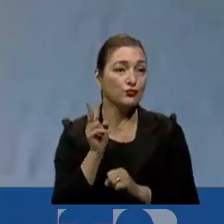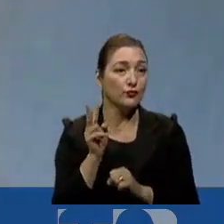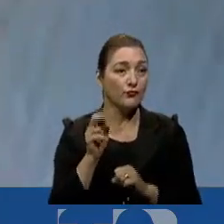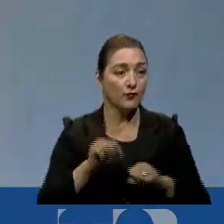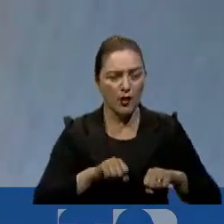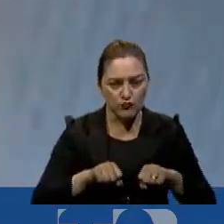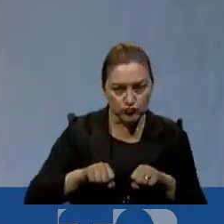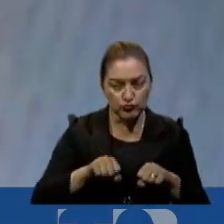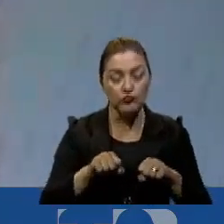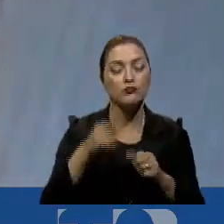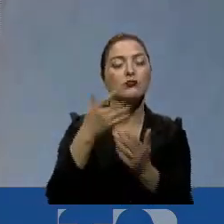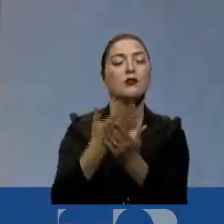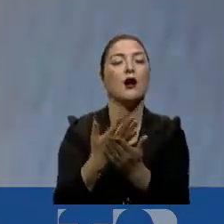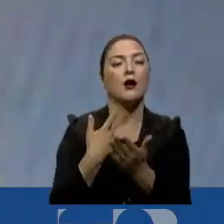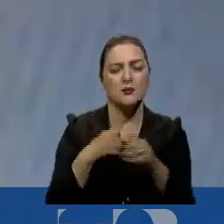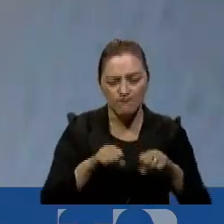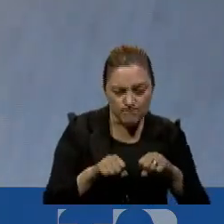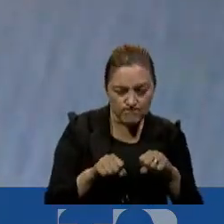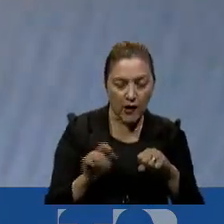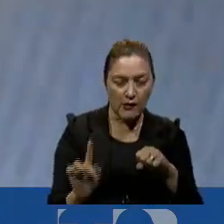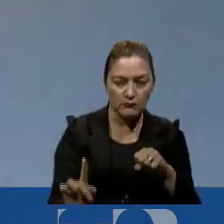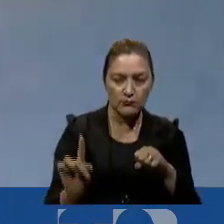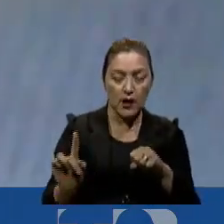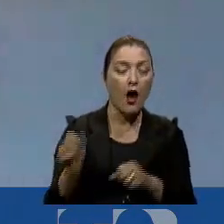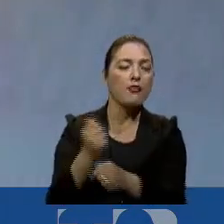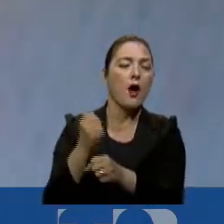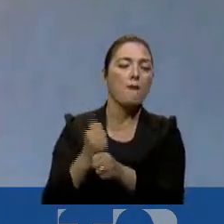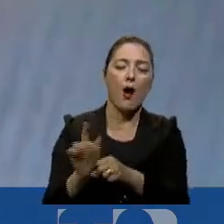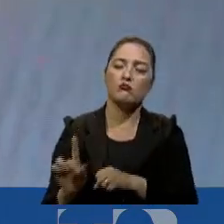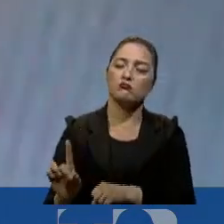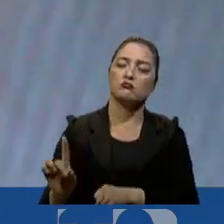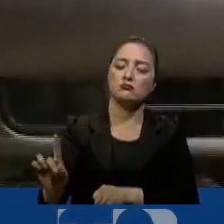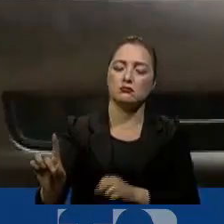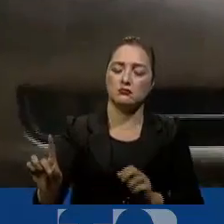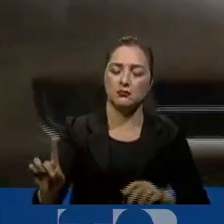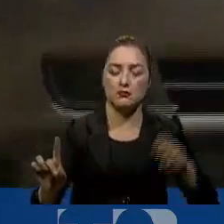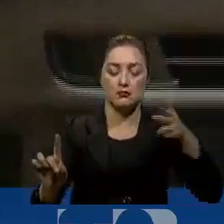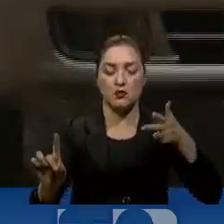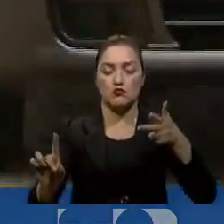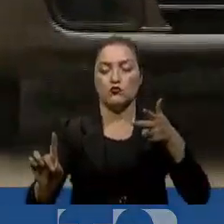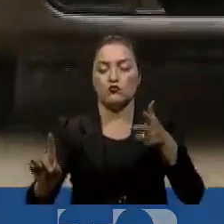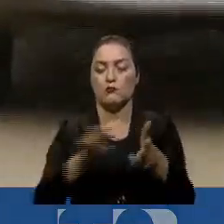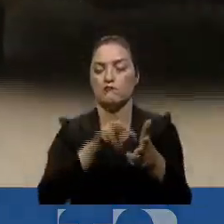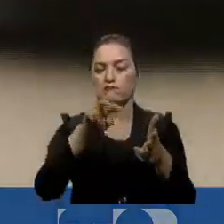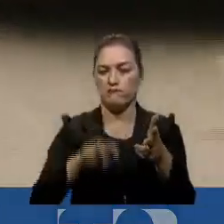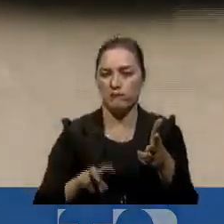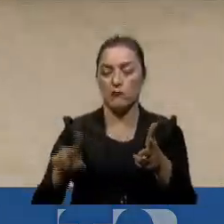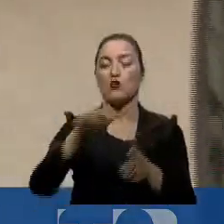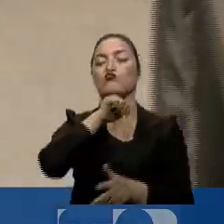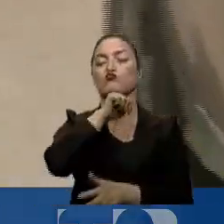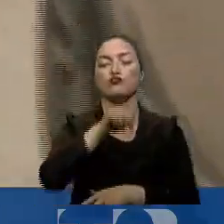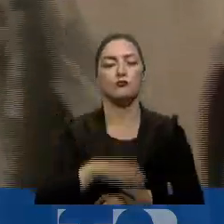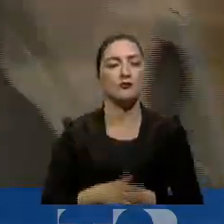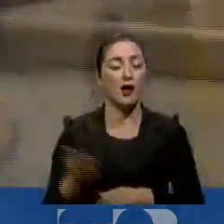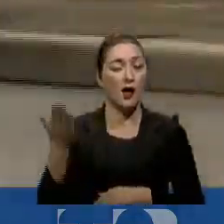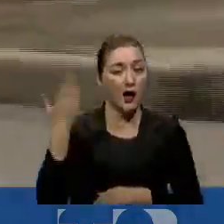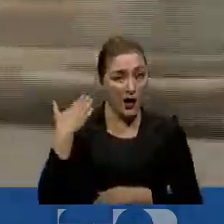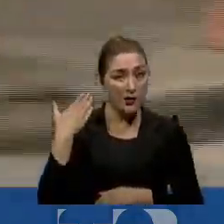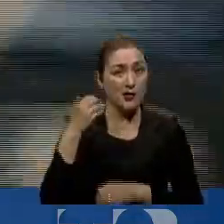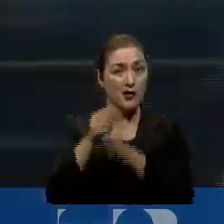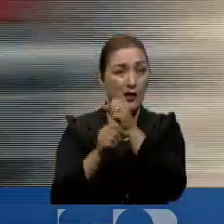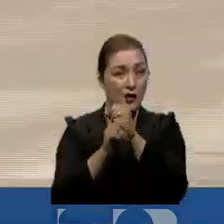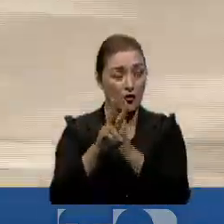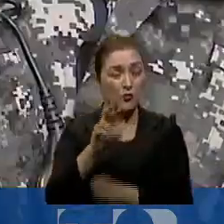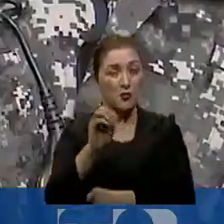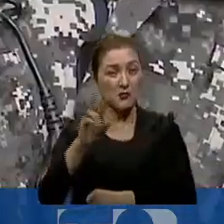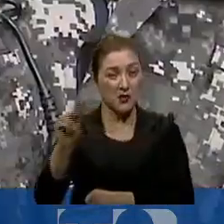dirigía a su lugar de trabajo. A pesar de que en junio de 2022 se aprobó un reglamento que prohíbe la circulación de dos hombres en una moto, al parecer la